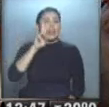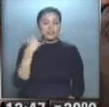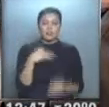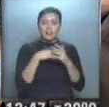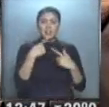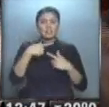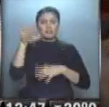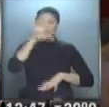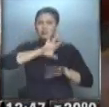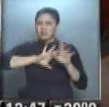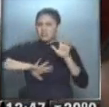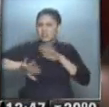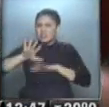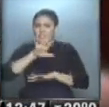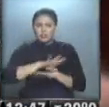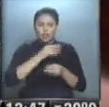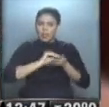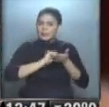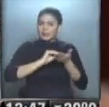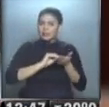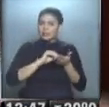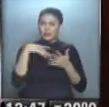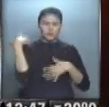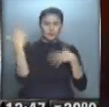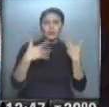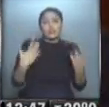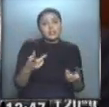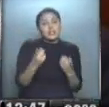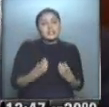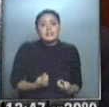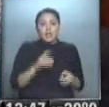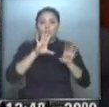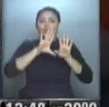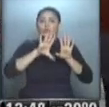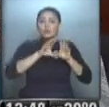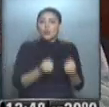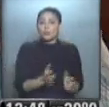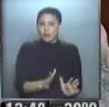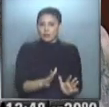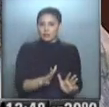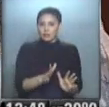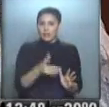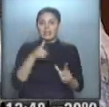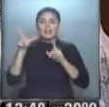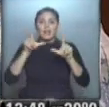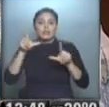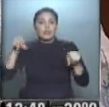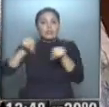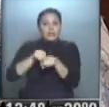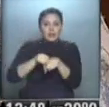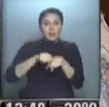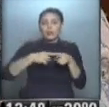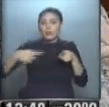de desorganización administrativa que hacía necesario suspender la venta de pliegos de televisión por cable